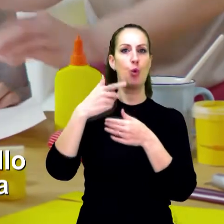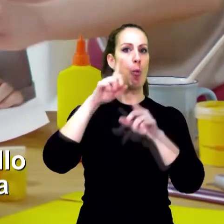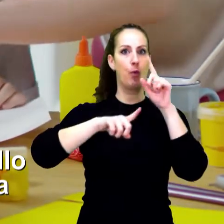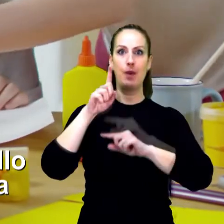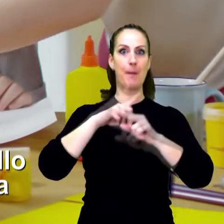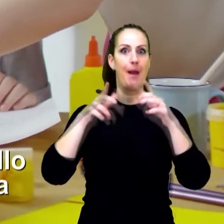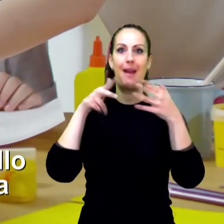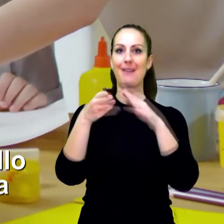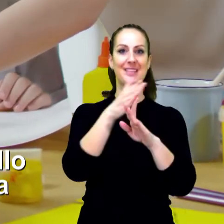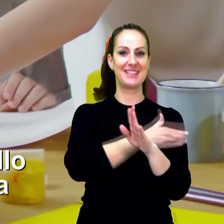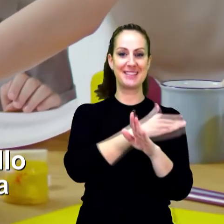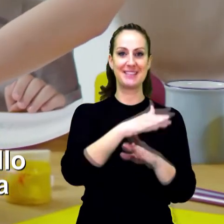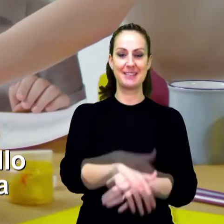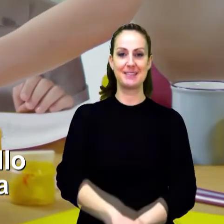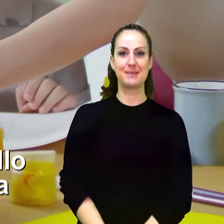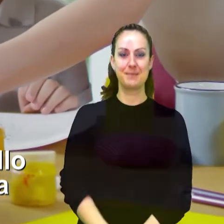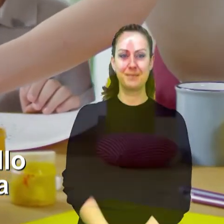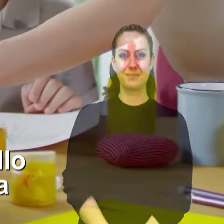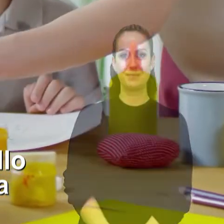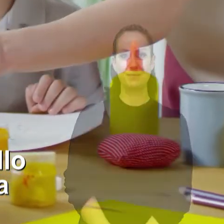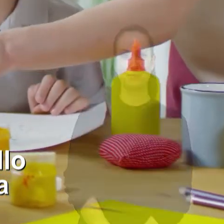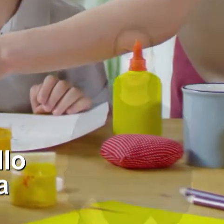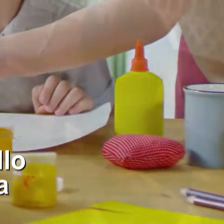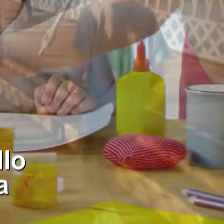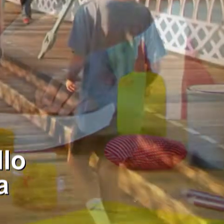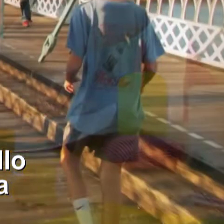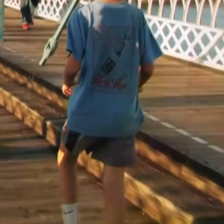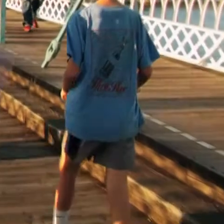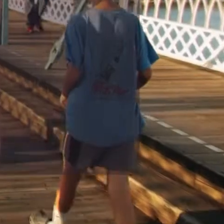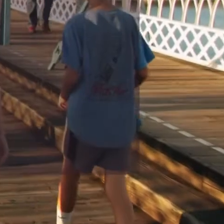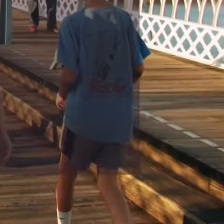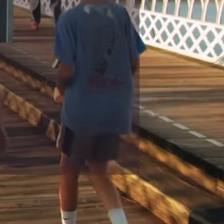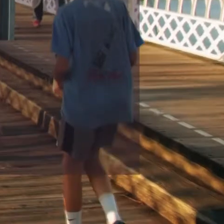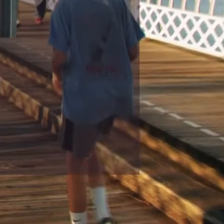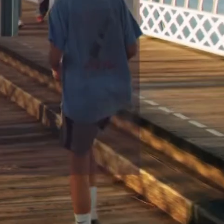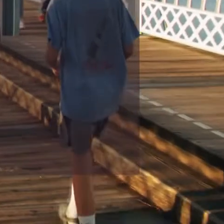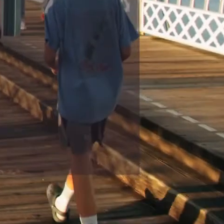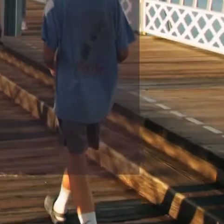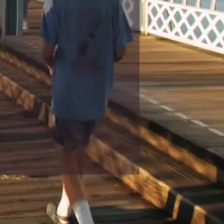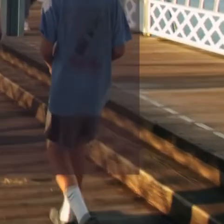derivaciones negativas en el desarrollo cerebral y prevenir futuras patologías.